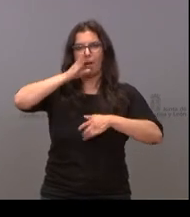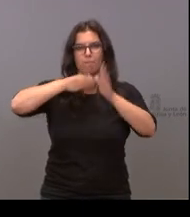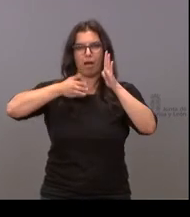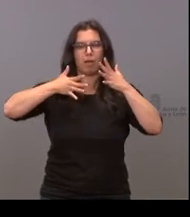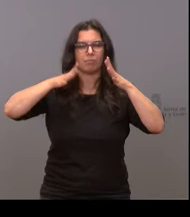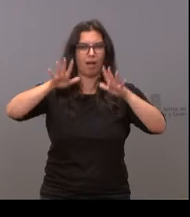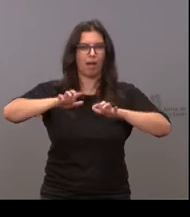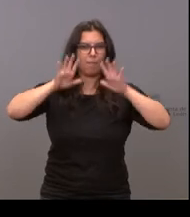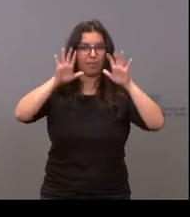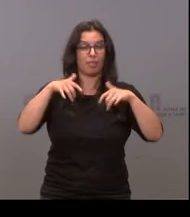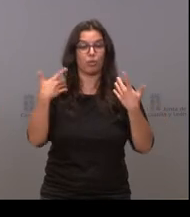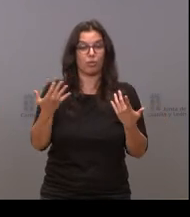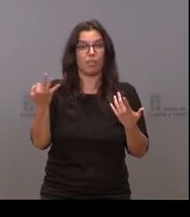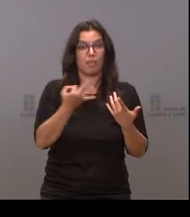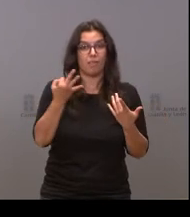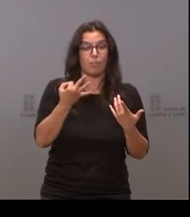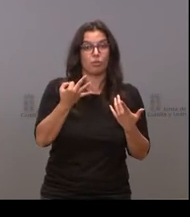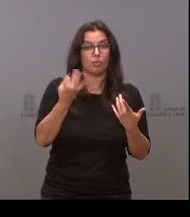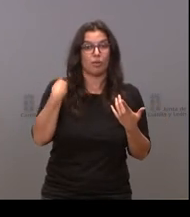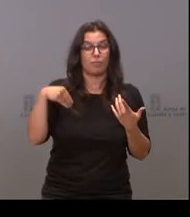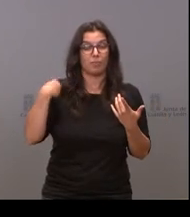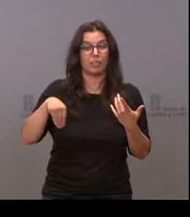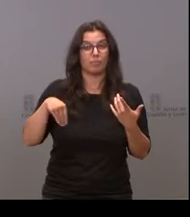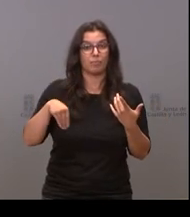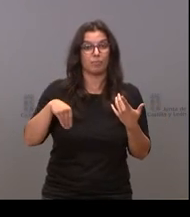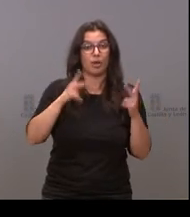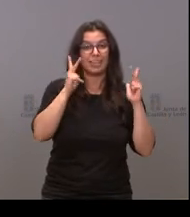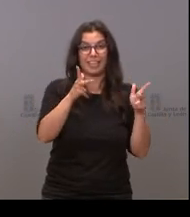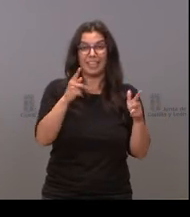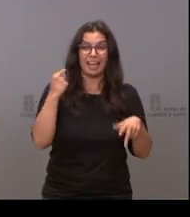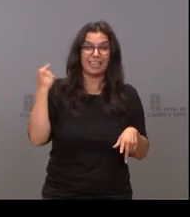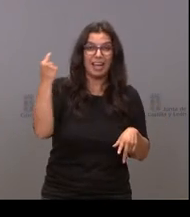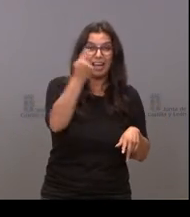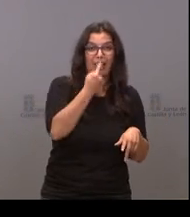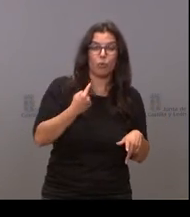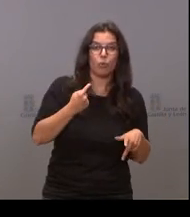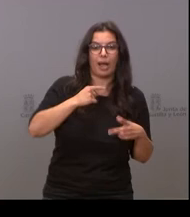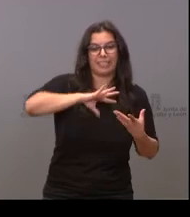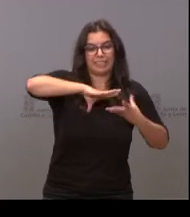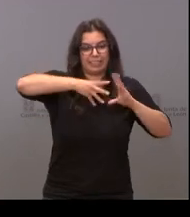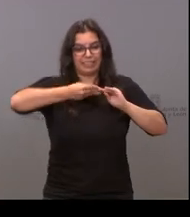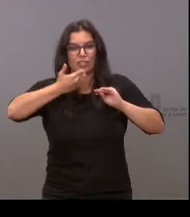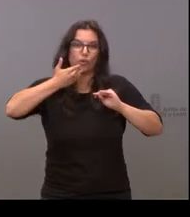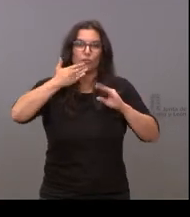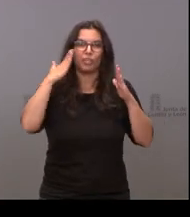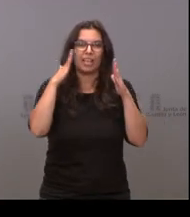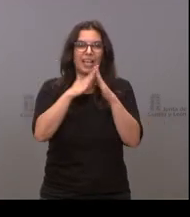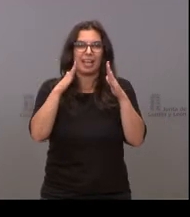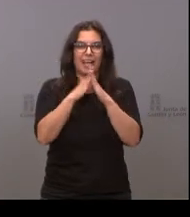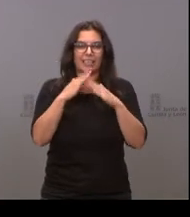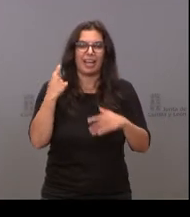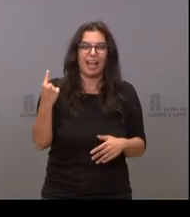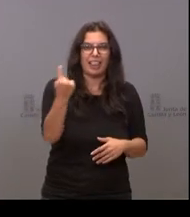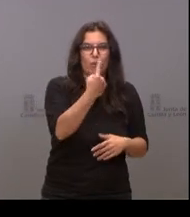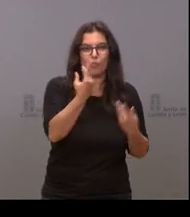capaces por tanto de convertir todas y cada una de las residencias en la casa de cada mujer y de cada hombre